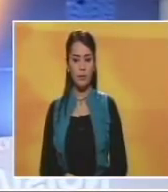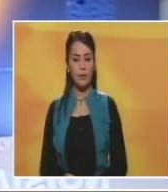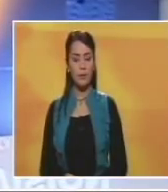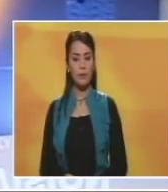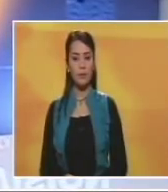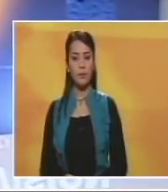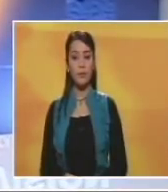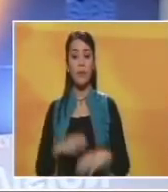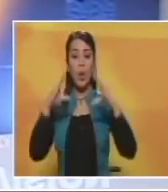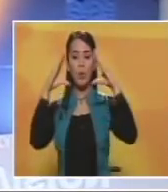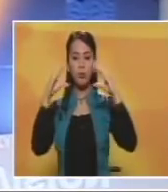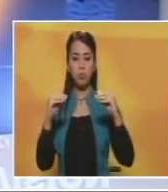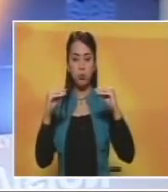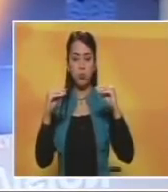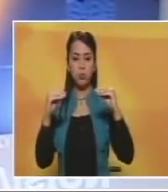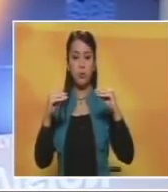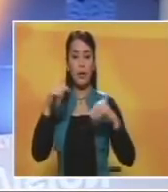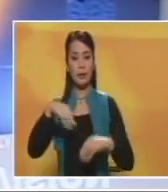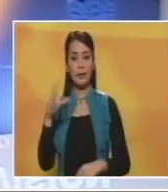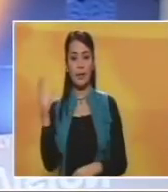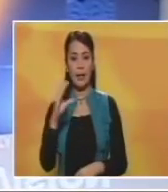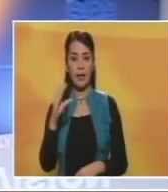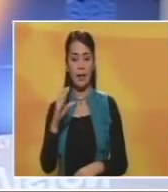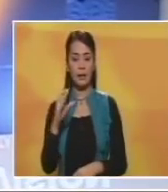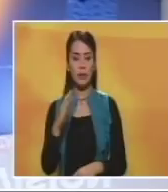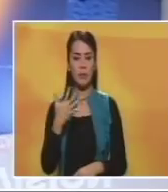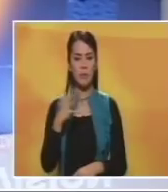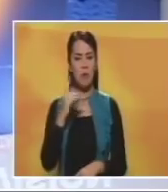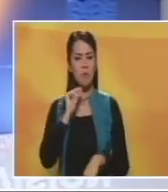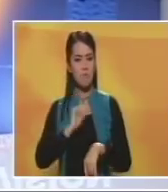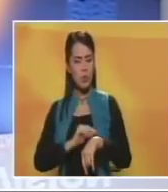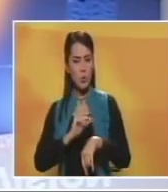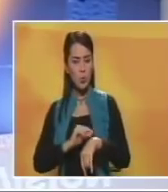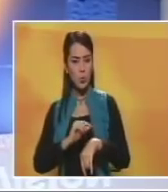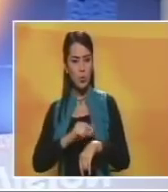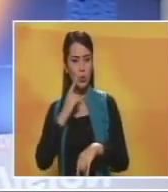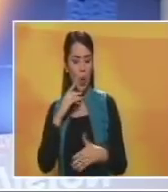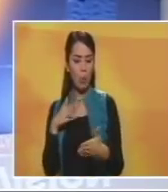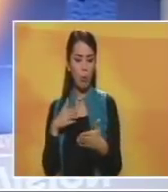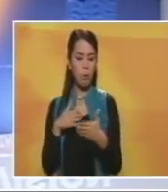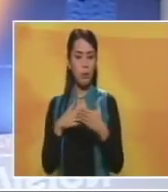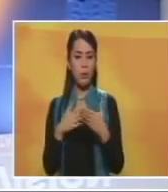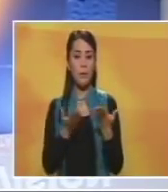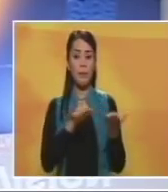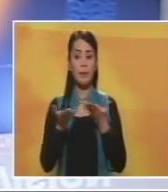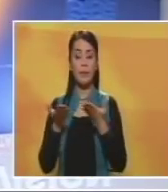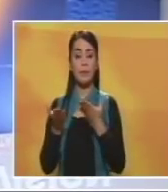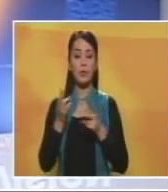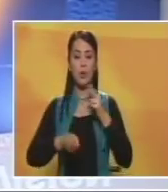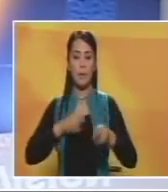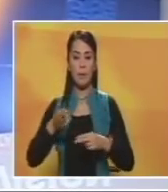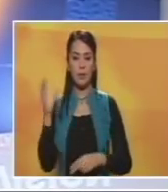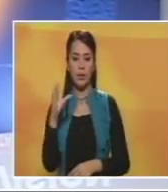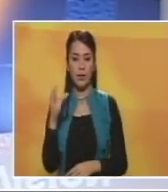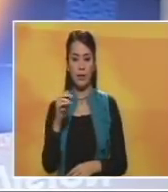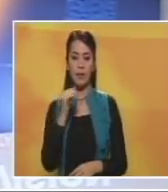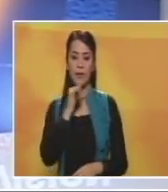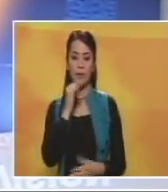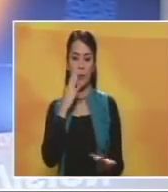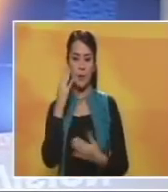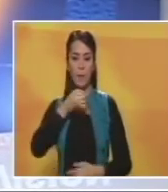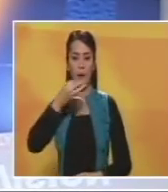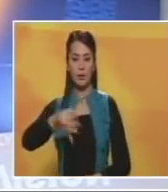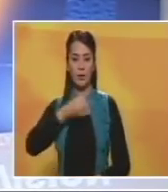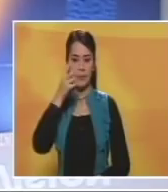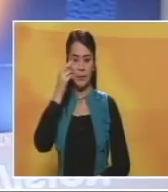Continuamos. La falla eléctrica que se registró en Caracas hace algunos minutos causó la interrupción del servicio del Metro de Caracas. Manuel Covela con los detalles.